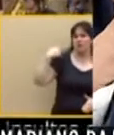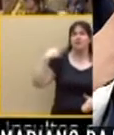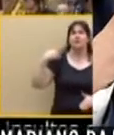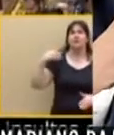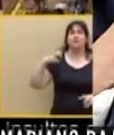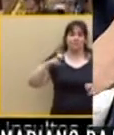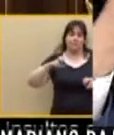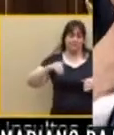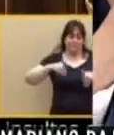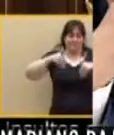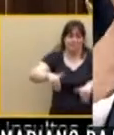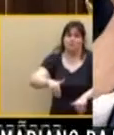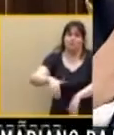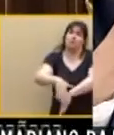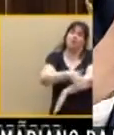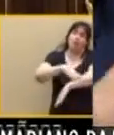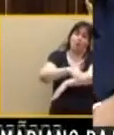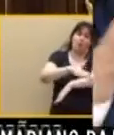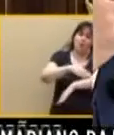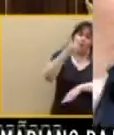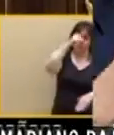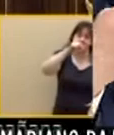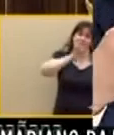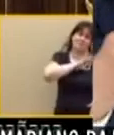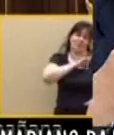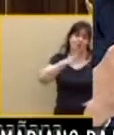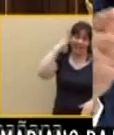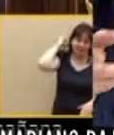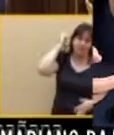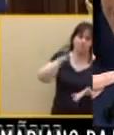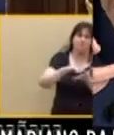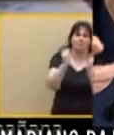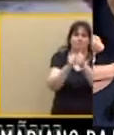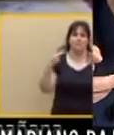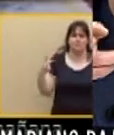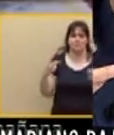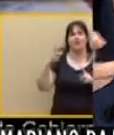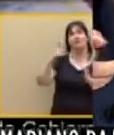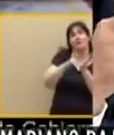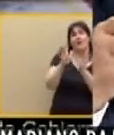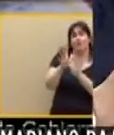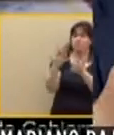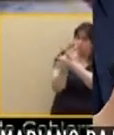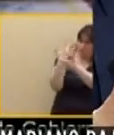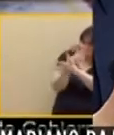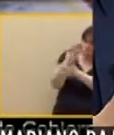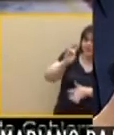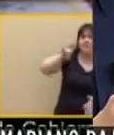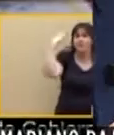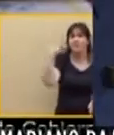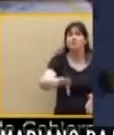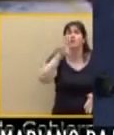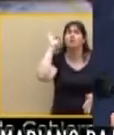de oportunidad el pablo iglesias es consciente de que la crisis ha generado y esto conecta con lo que tú dices es verdad ellos tienen un electorado